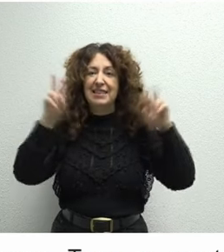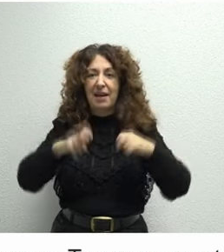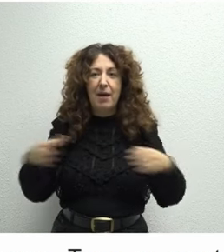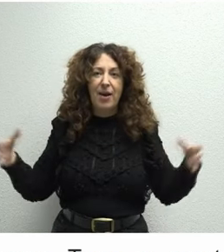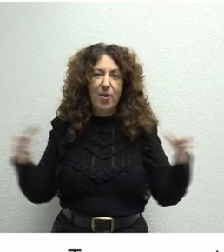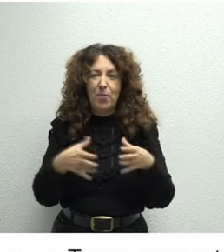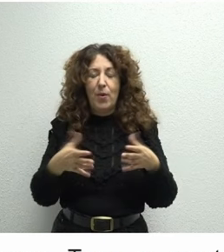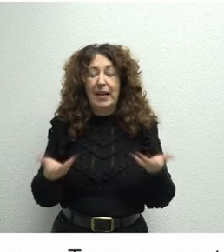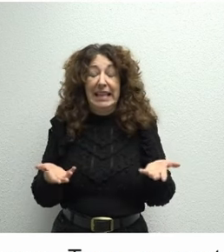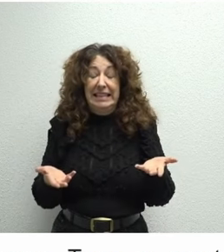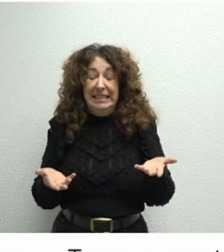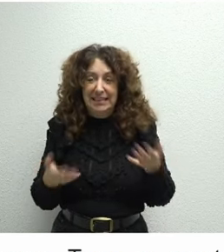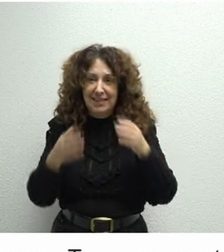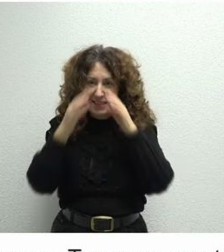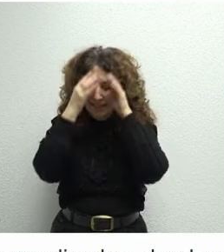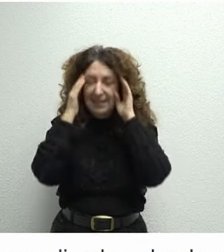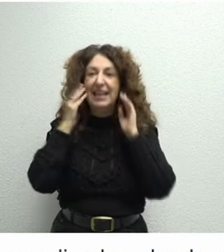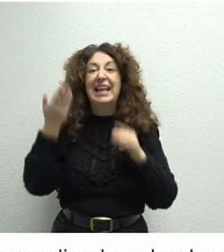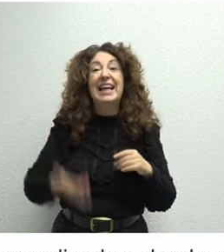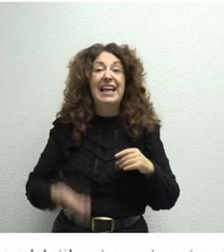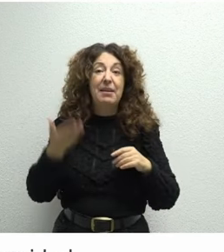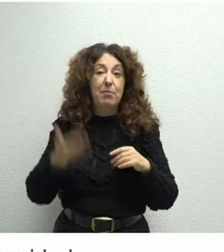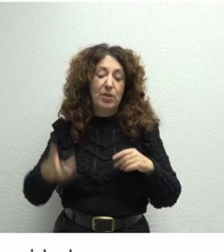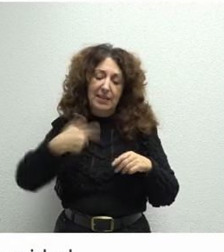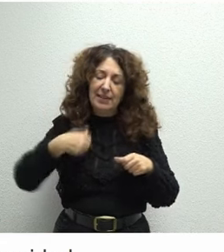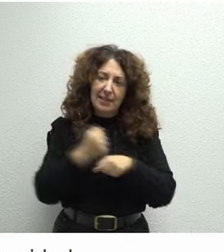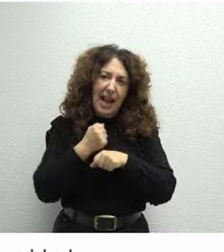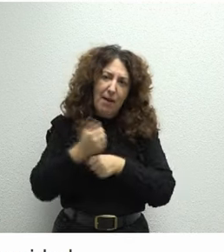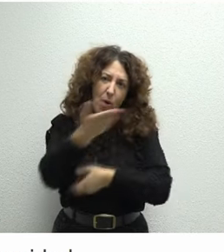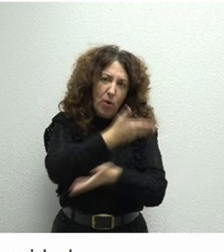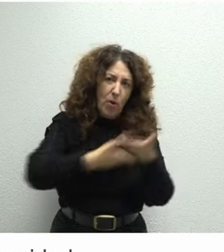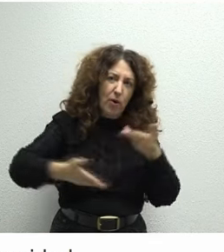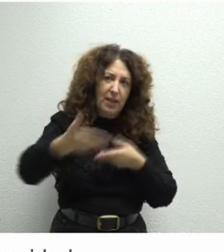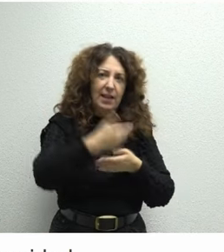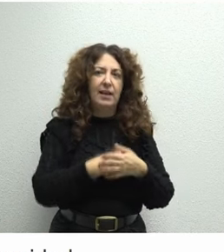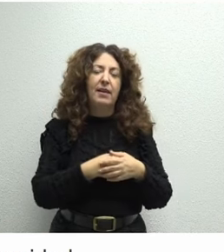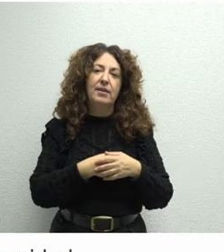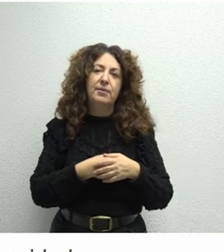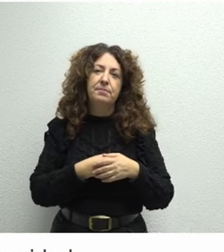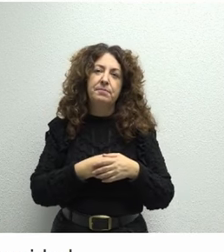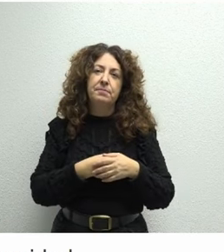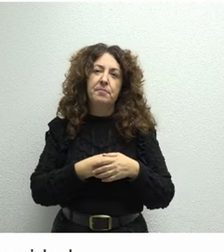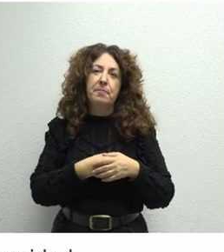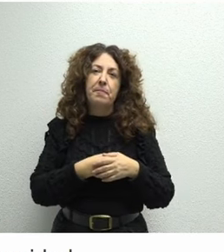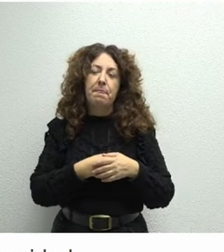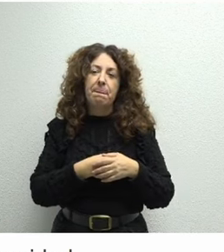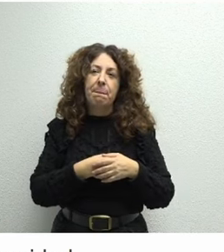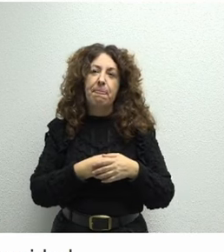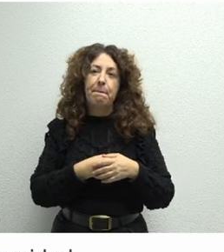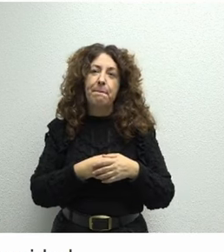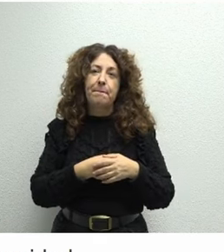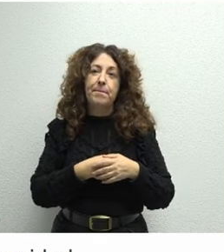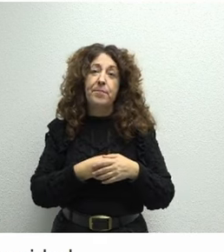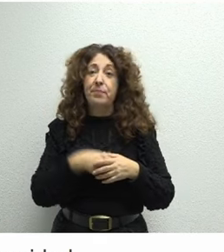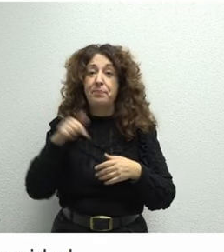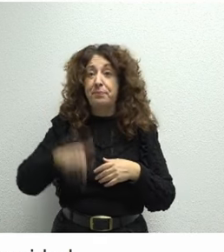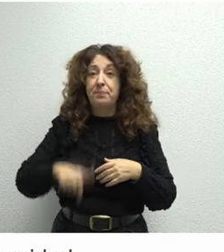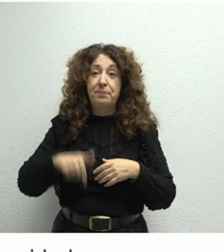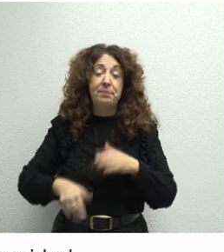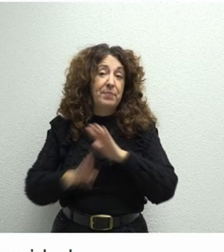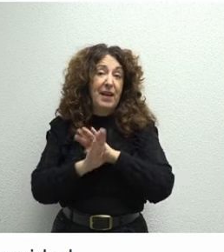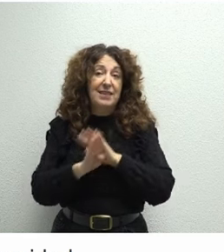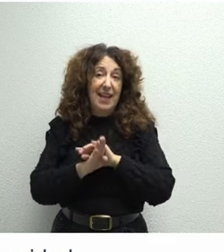bueno efectivamente la importancia de esta labor coordinada eh Y y aquí seguimos o sea